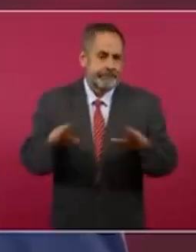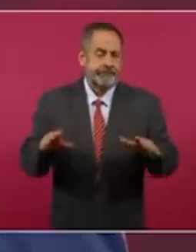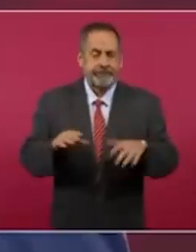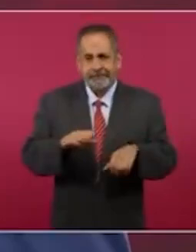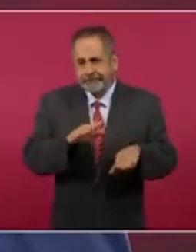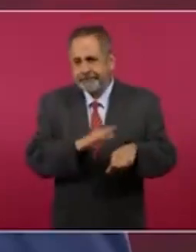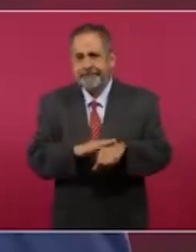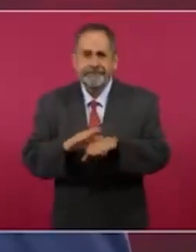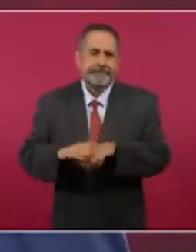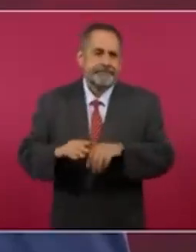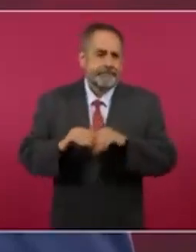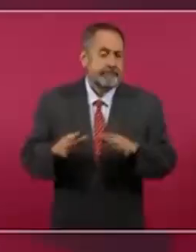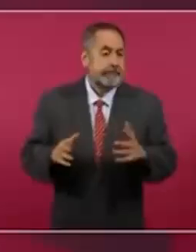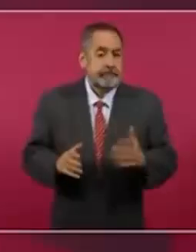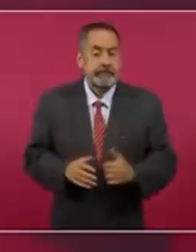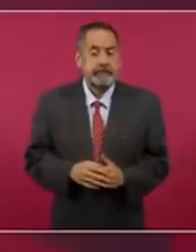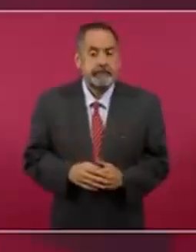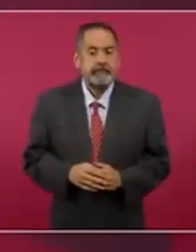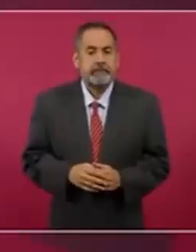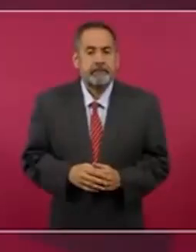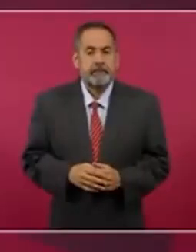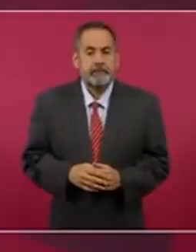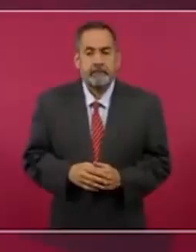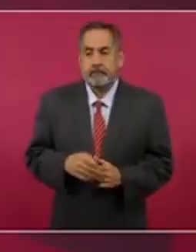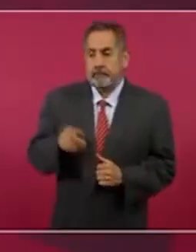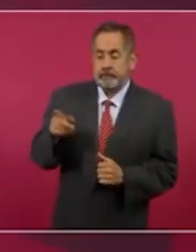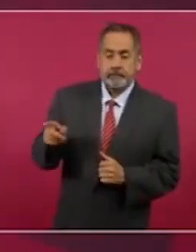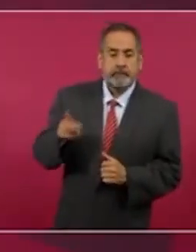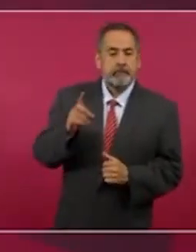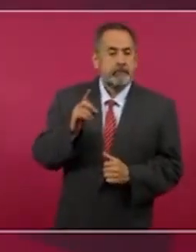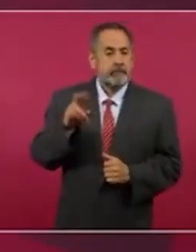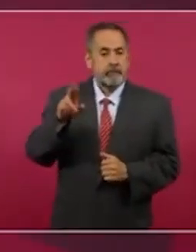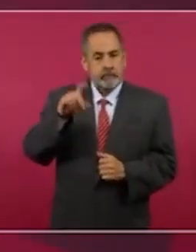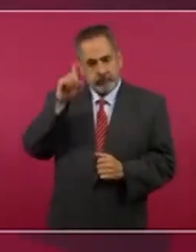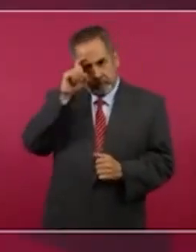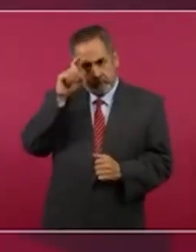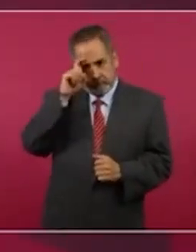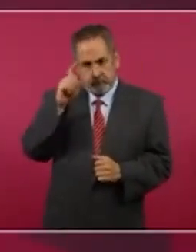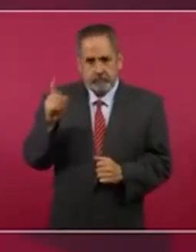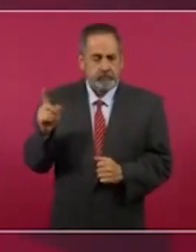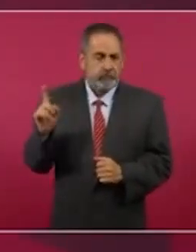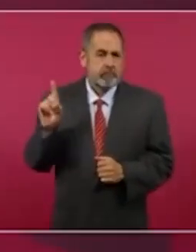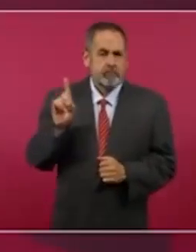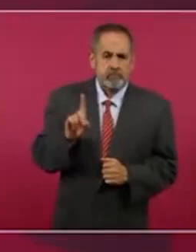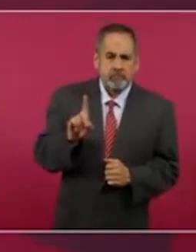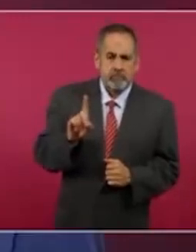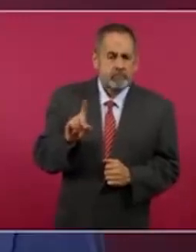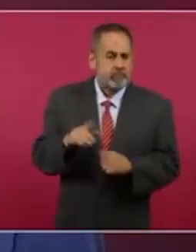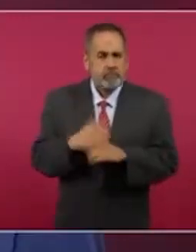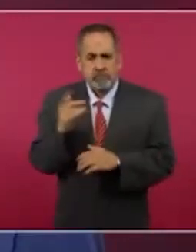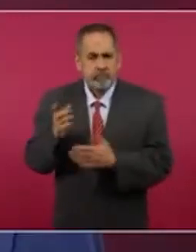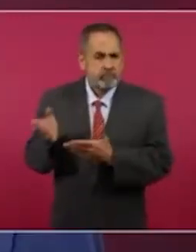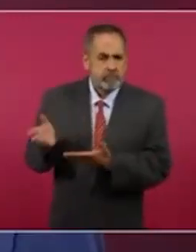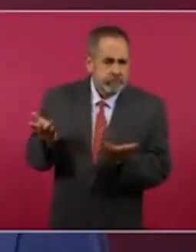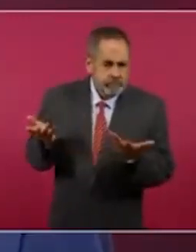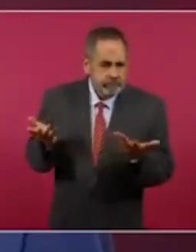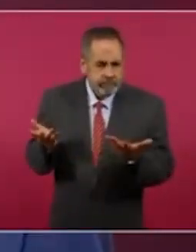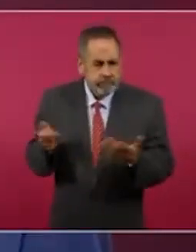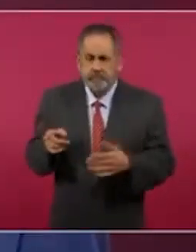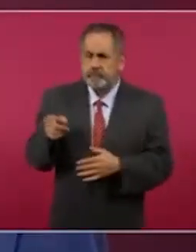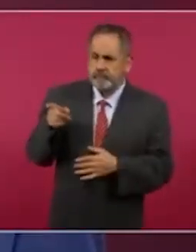informando. ¿Por qué el doctor Hugo López-Gatell? Porque si